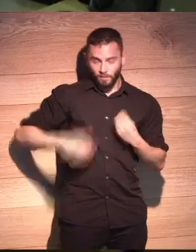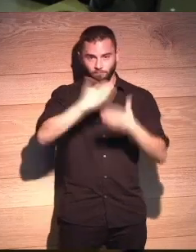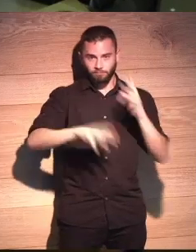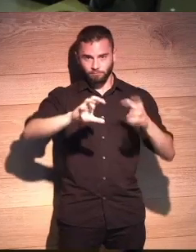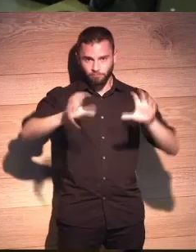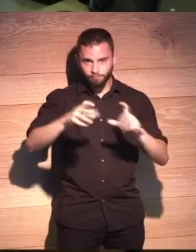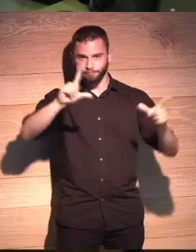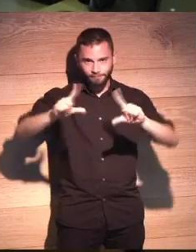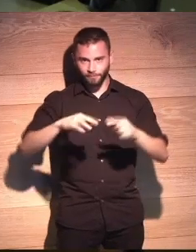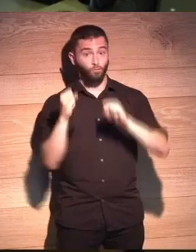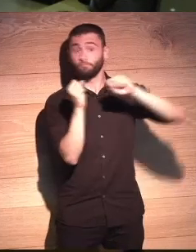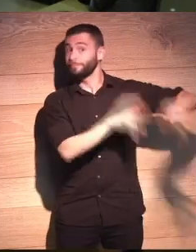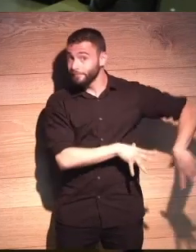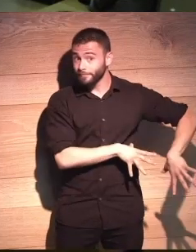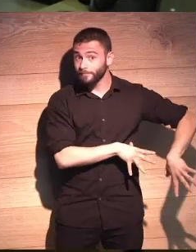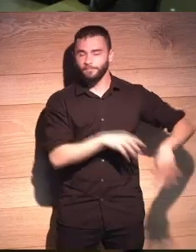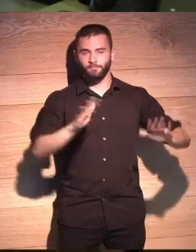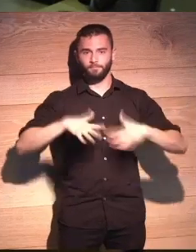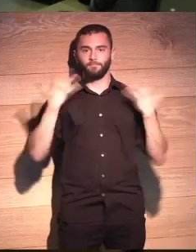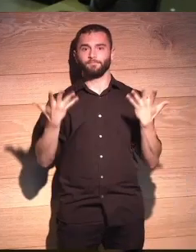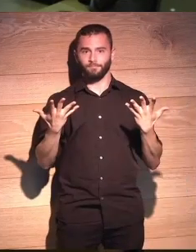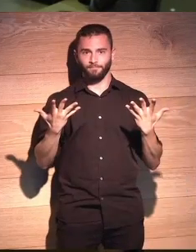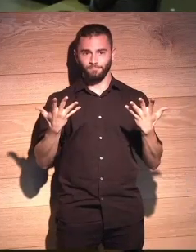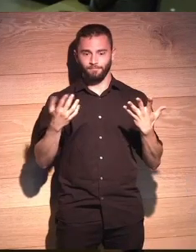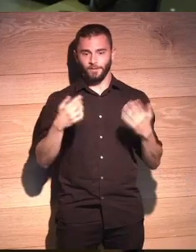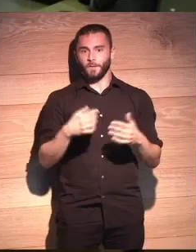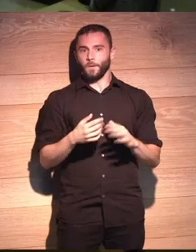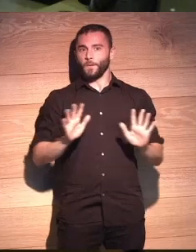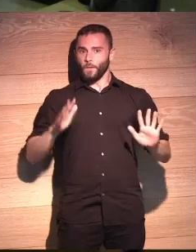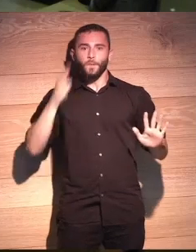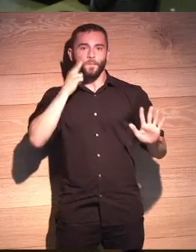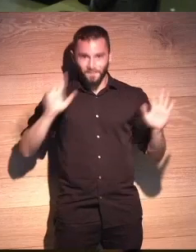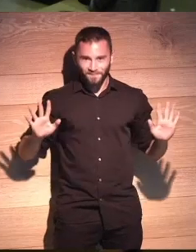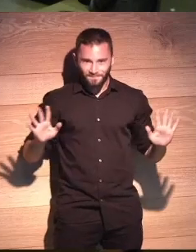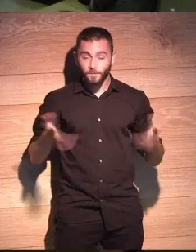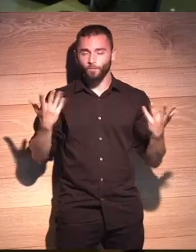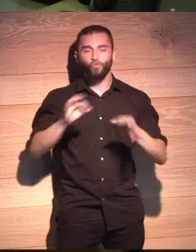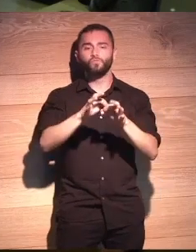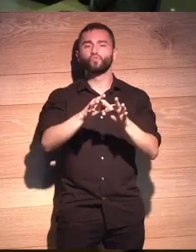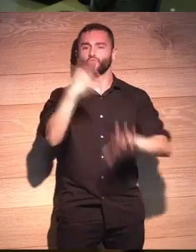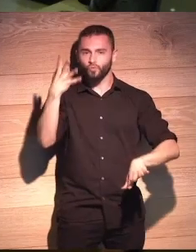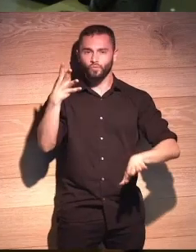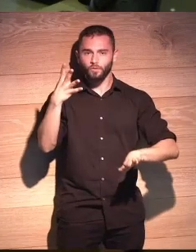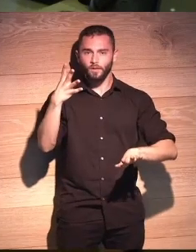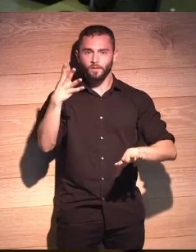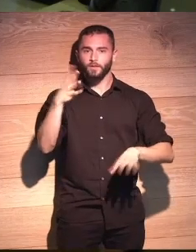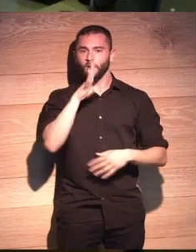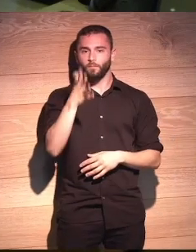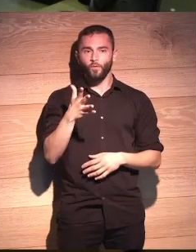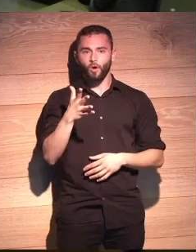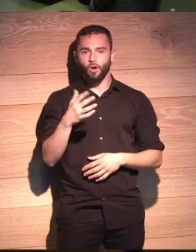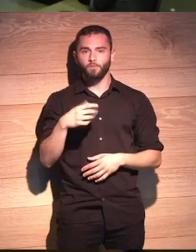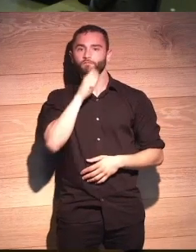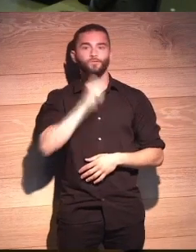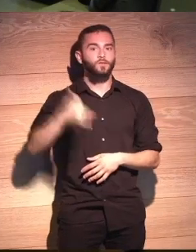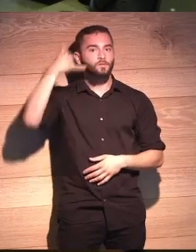comunicación y de repente esto impone. Pero bueno, he tenido la suerte de aterrizar en un sitio como